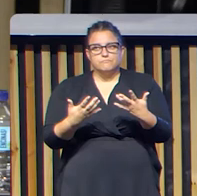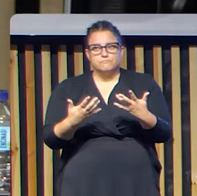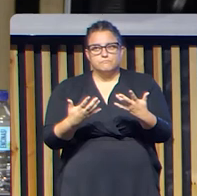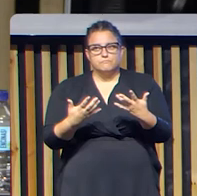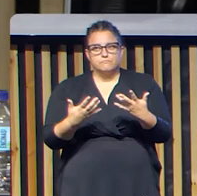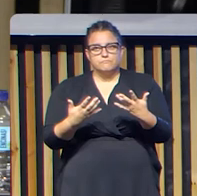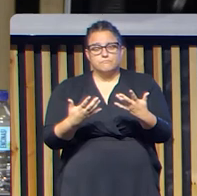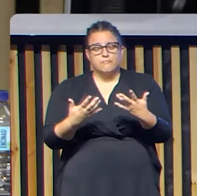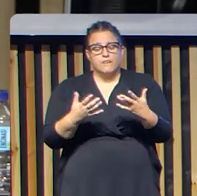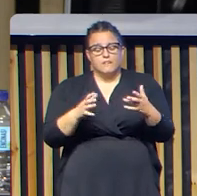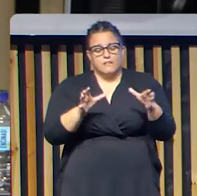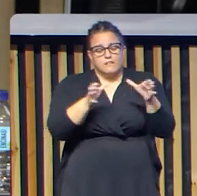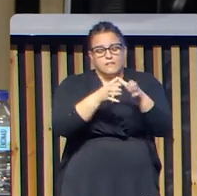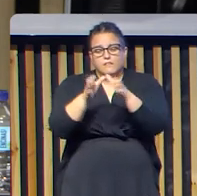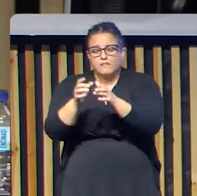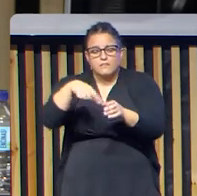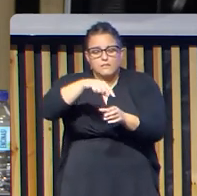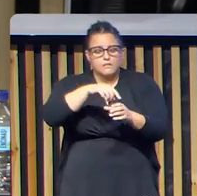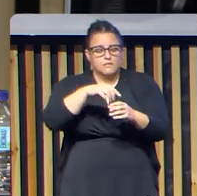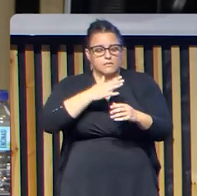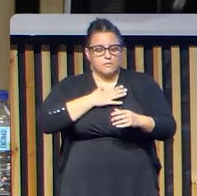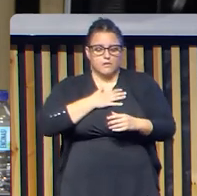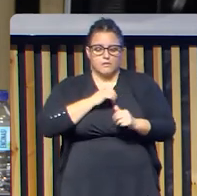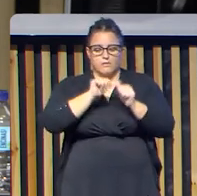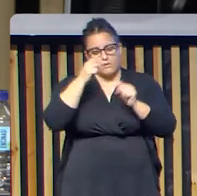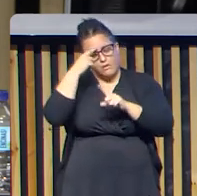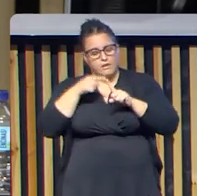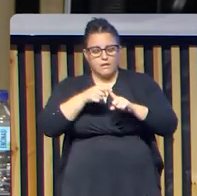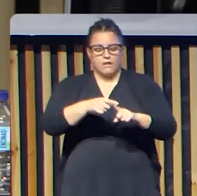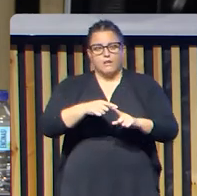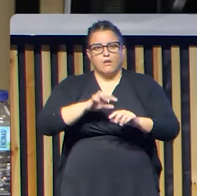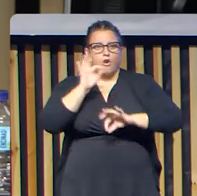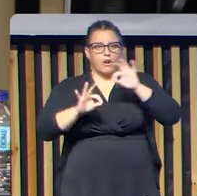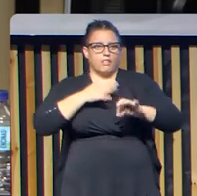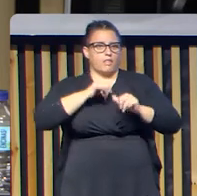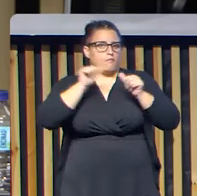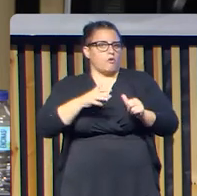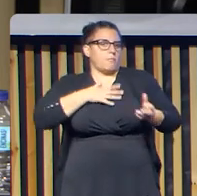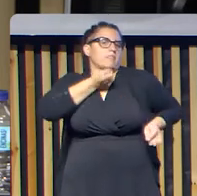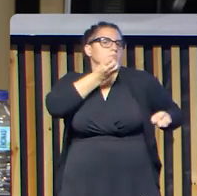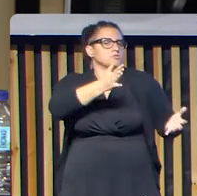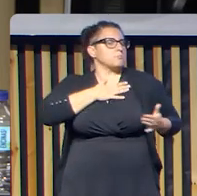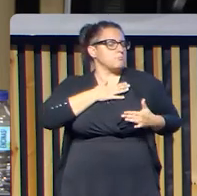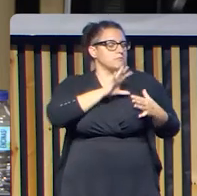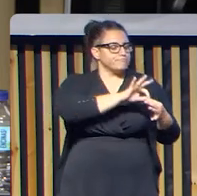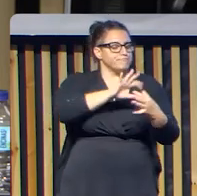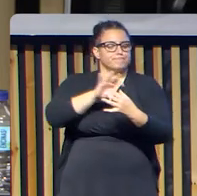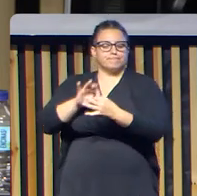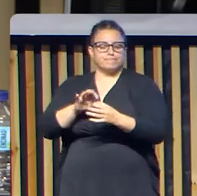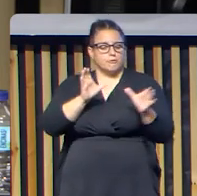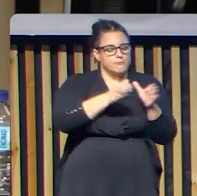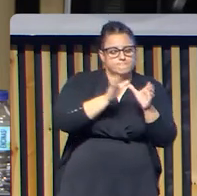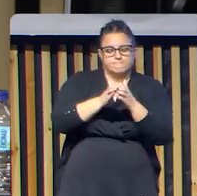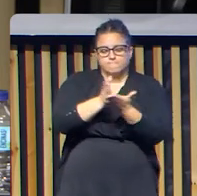comunidad de práctica a organizar su propia manera de expresarse que estaba creando una especie de